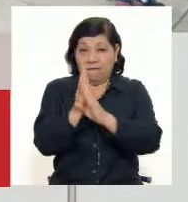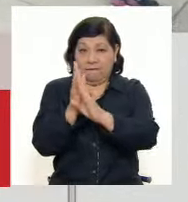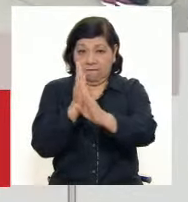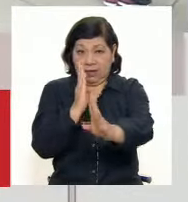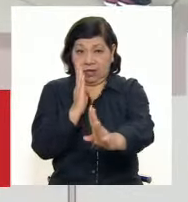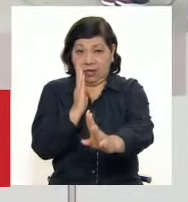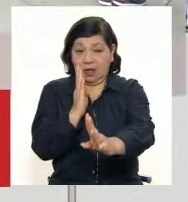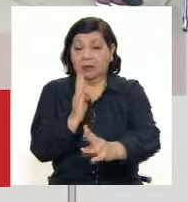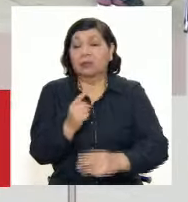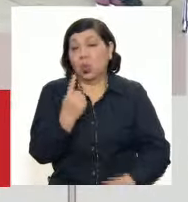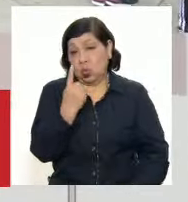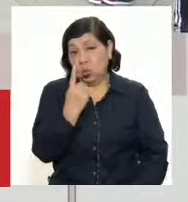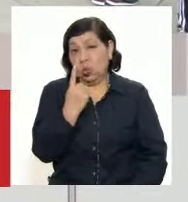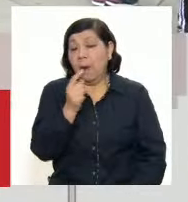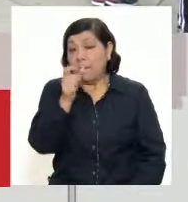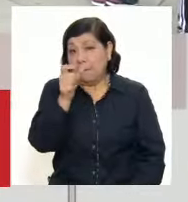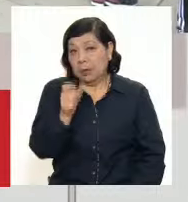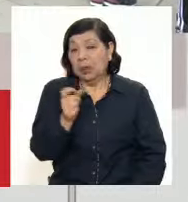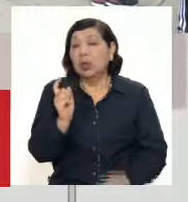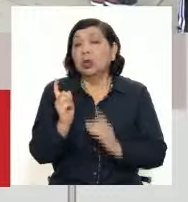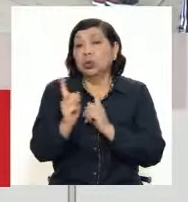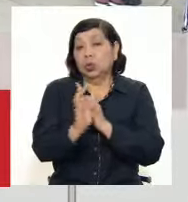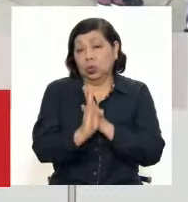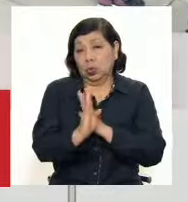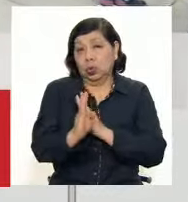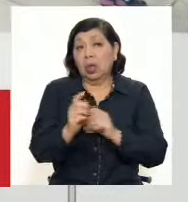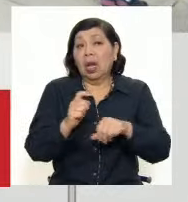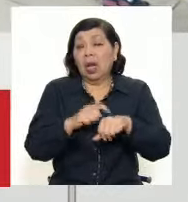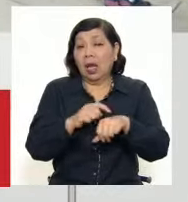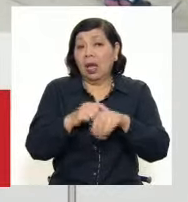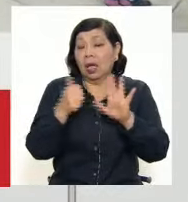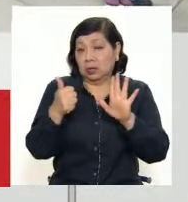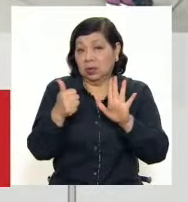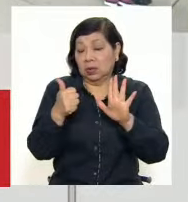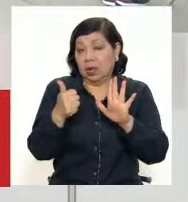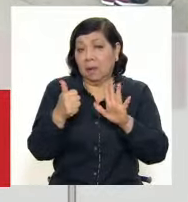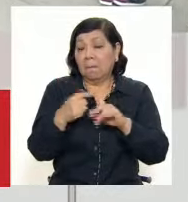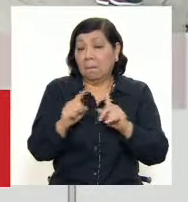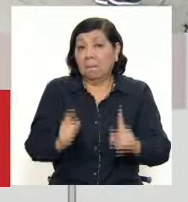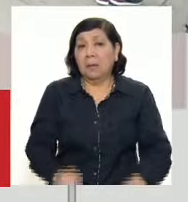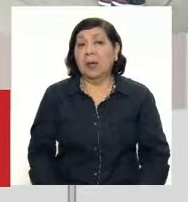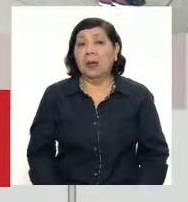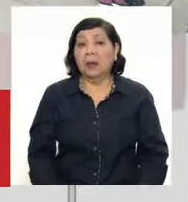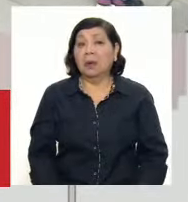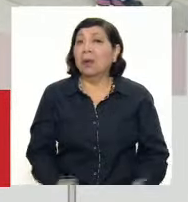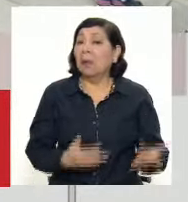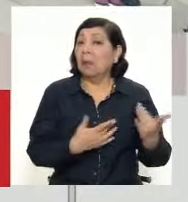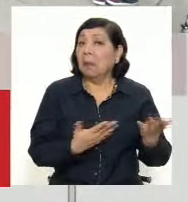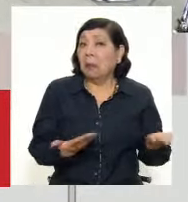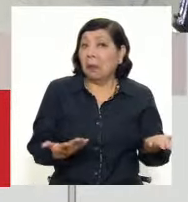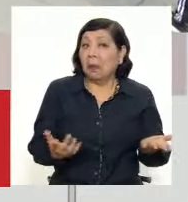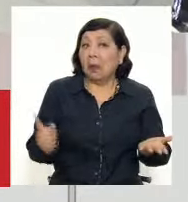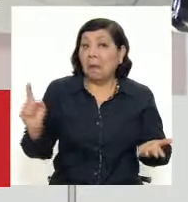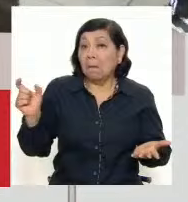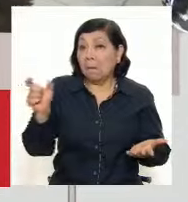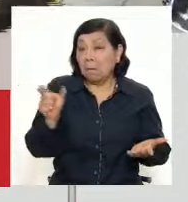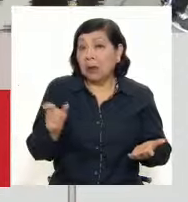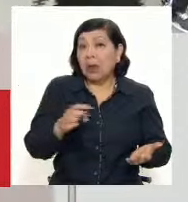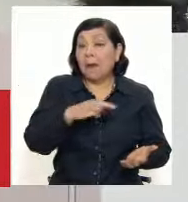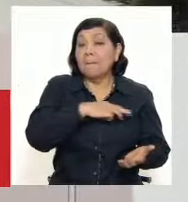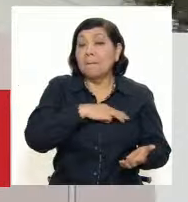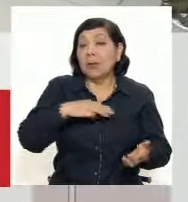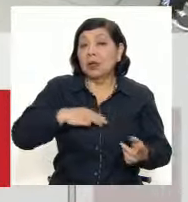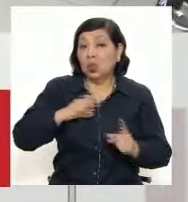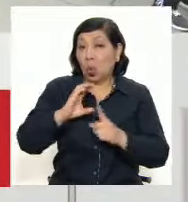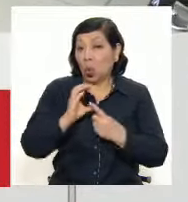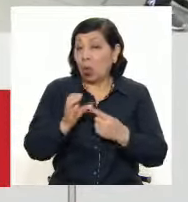Se había informado de que las personas iban a ingresar desde las 6 de la mañana. Estamos esperando que lleguen los funcionarios del Ministerio de